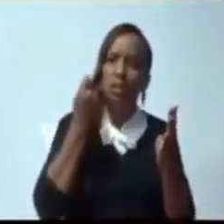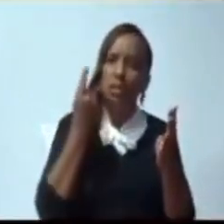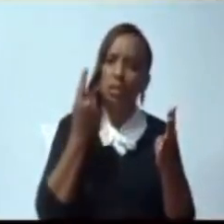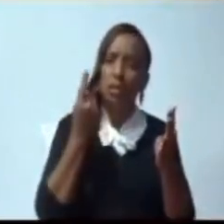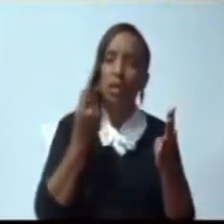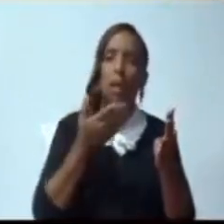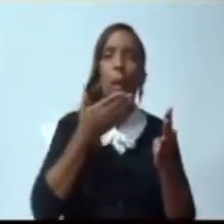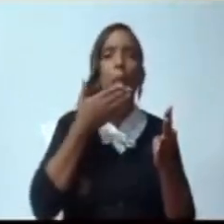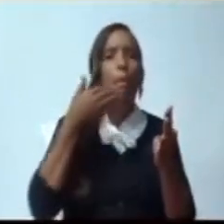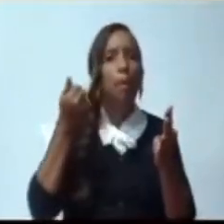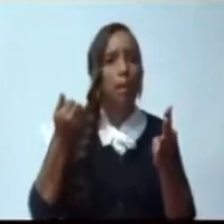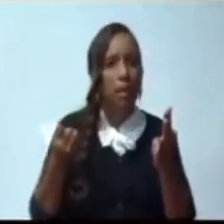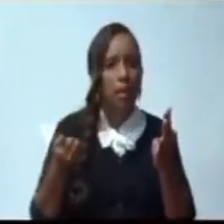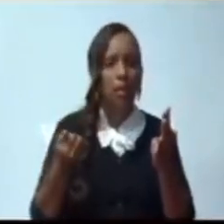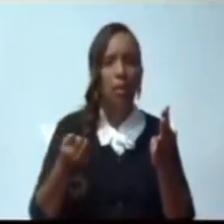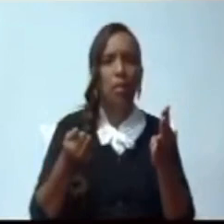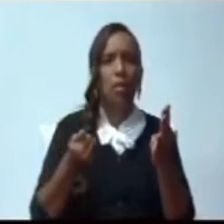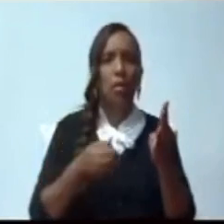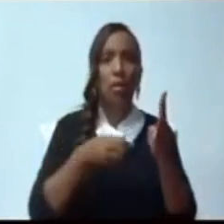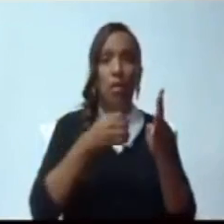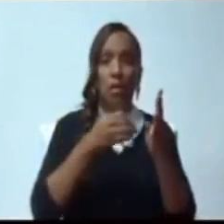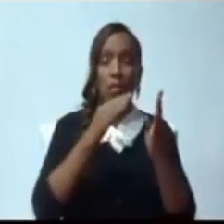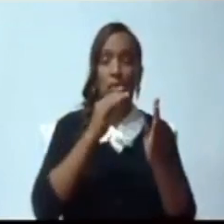aprobarse como se está planteando.